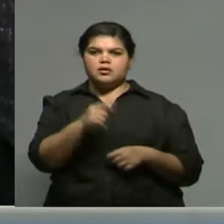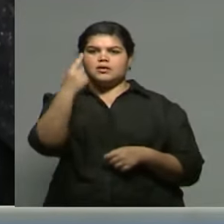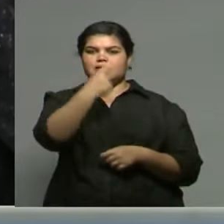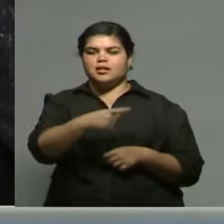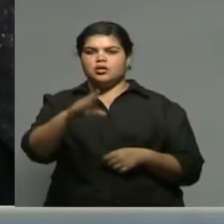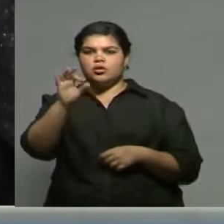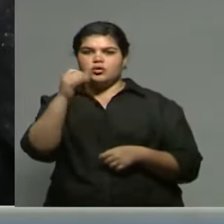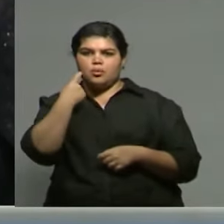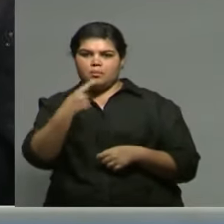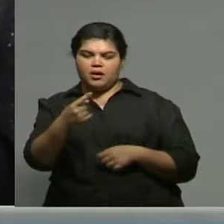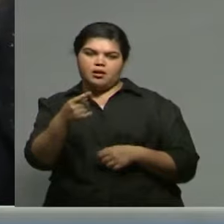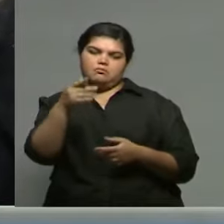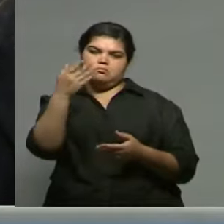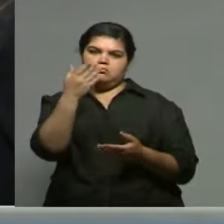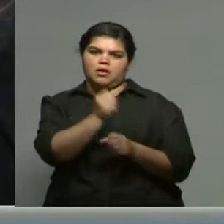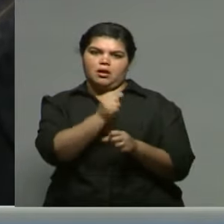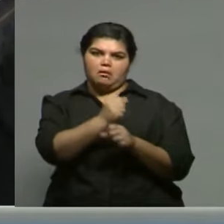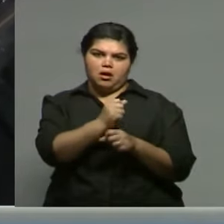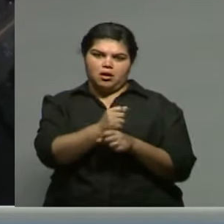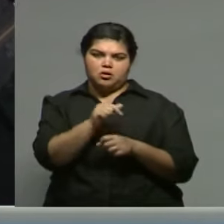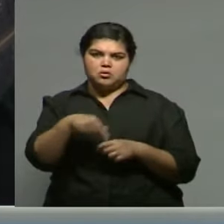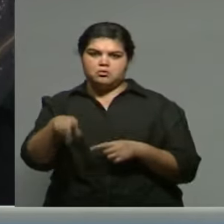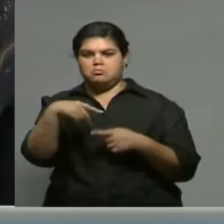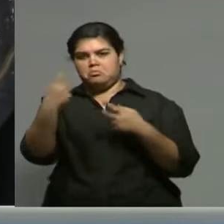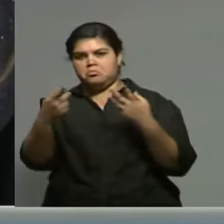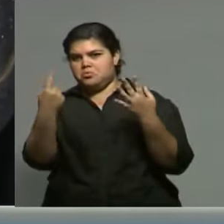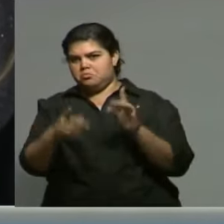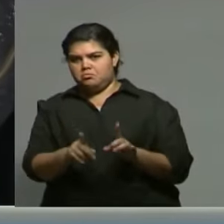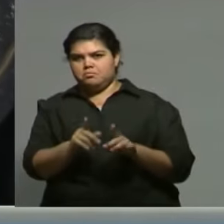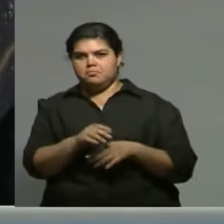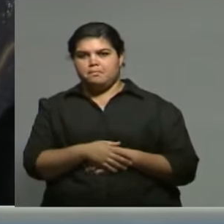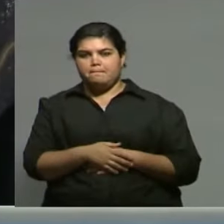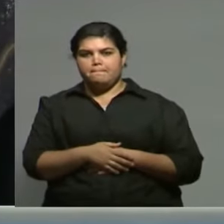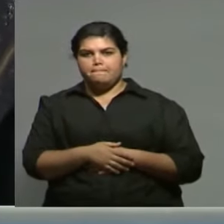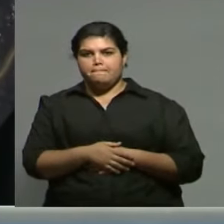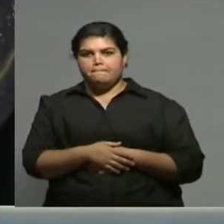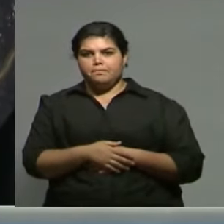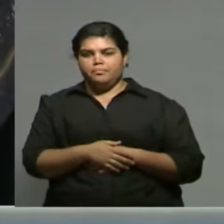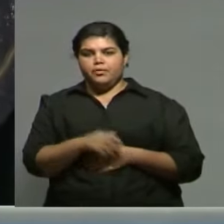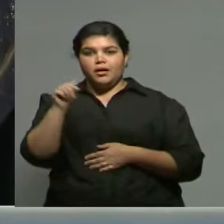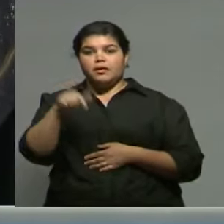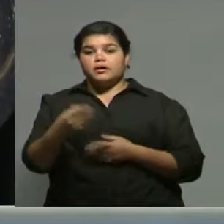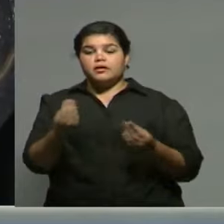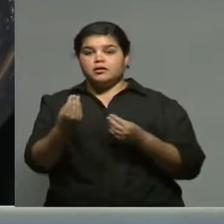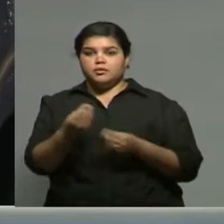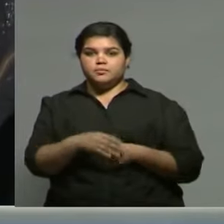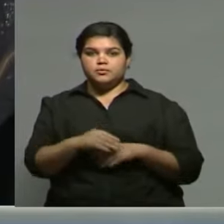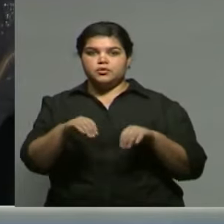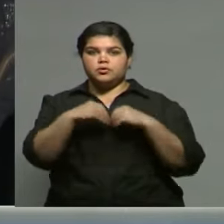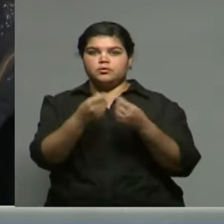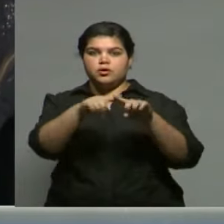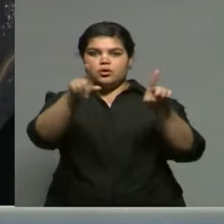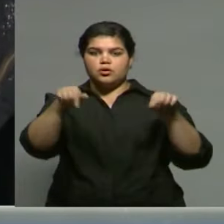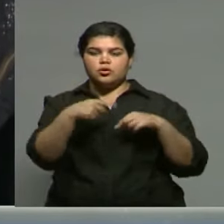empleos directos más 280.000 indirectos, que solamente y nada menos abarca 235.000 hectáreas